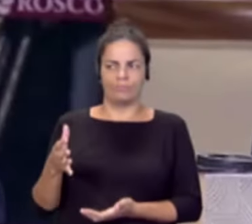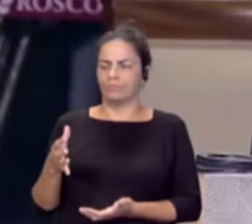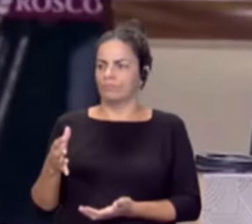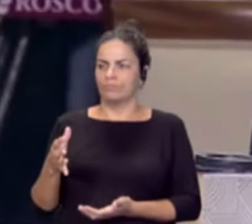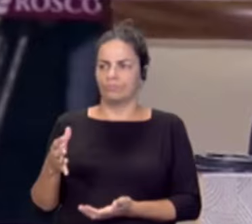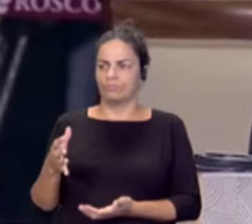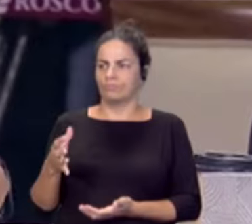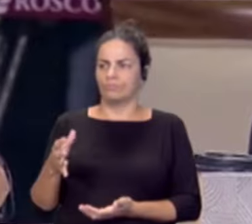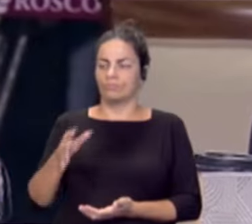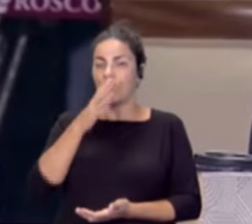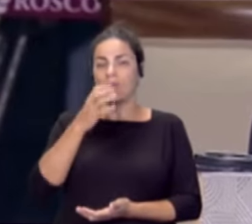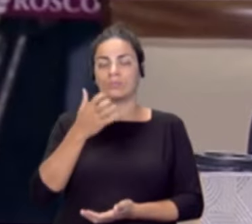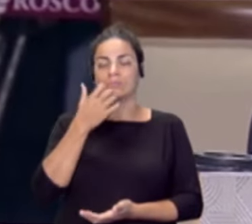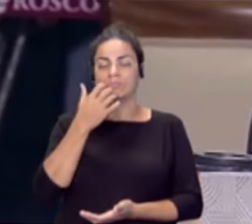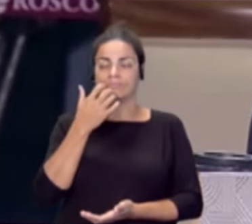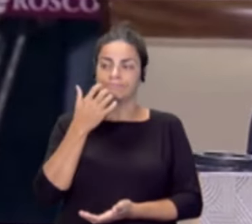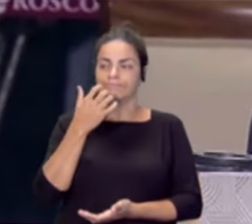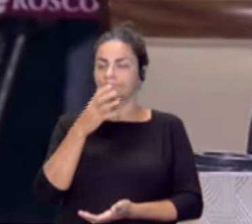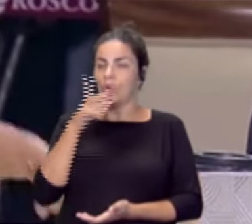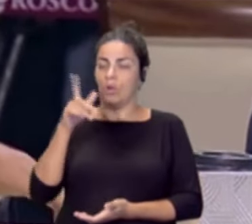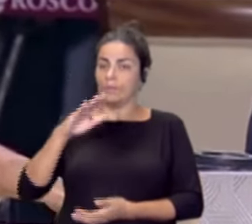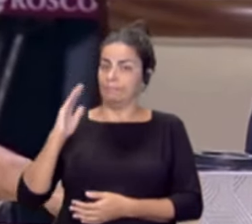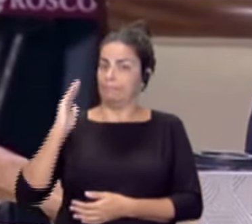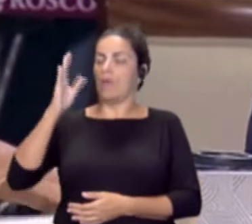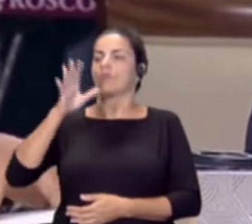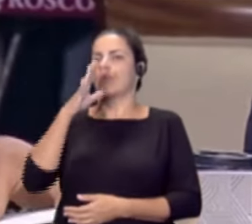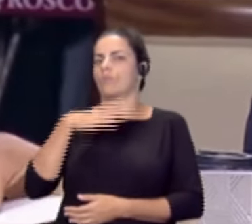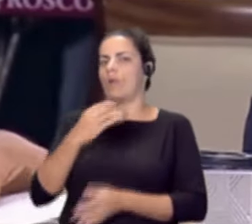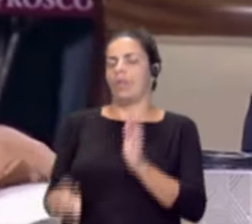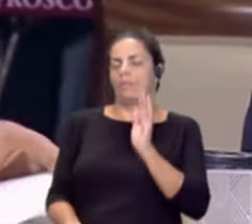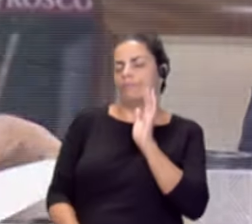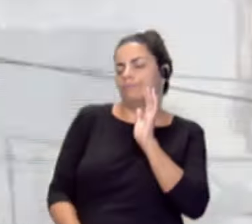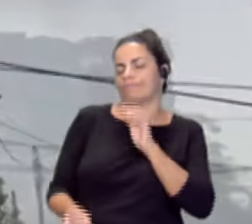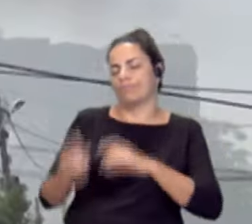de corrientes nazis y fascistas.